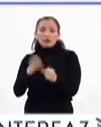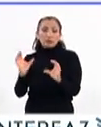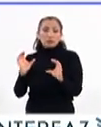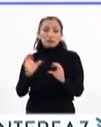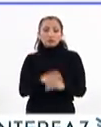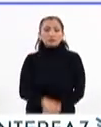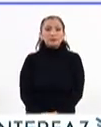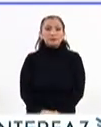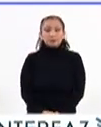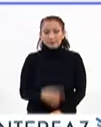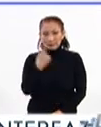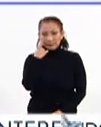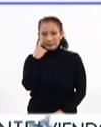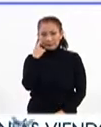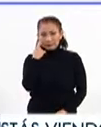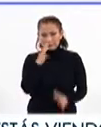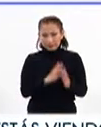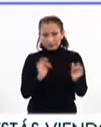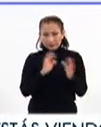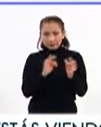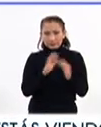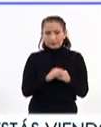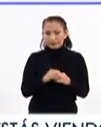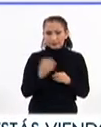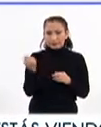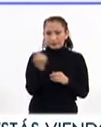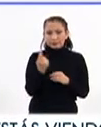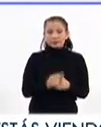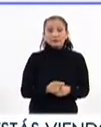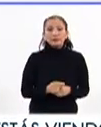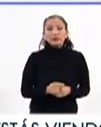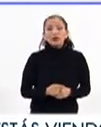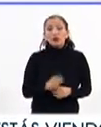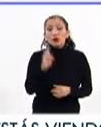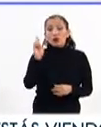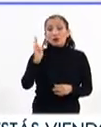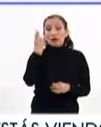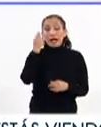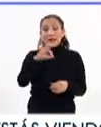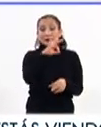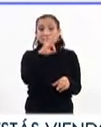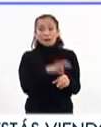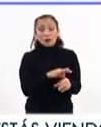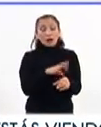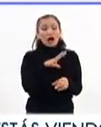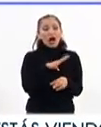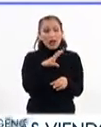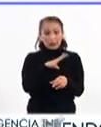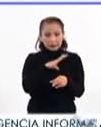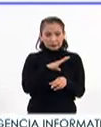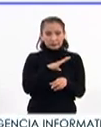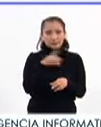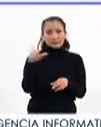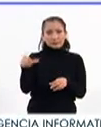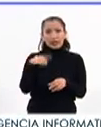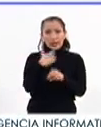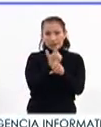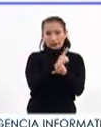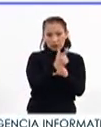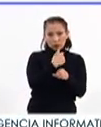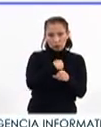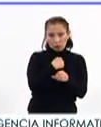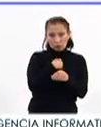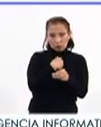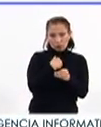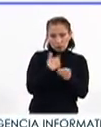Sí, mira, te puedo comentar al respecto lo siguiente. En la Universidad Autónoma de Chapingo existen, aparte de la carrera en la que